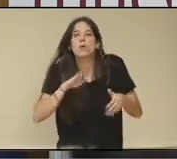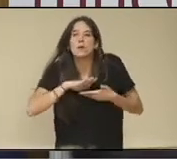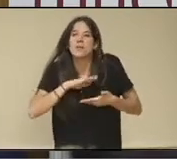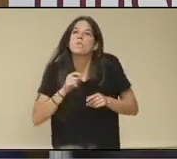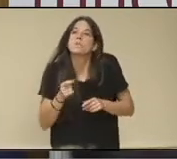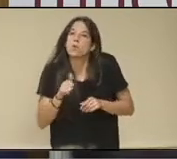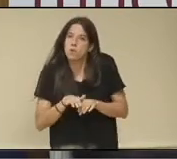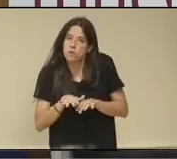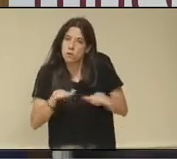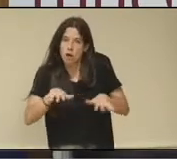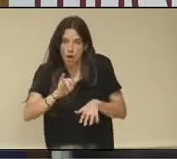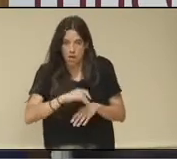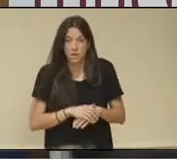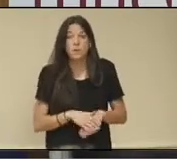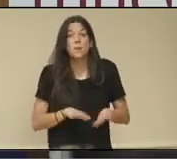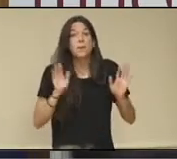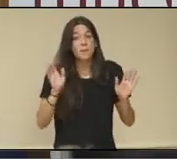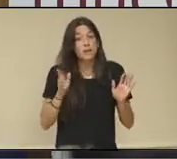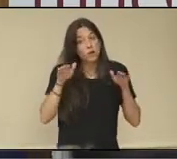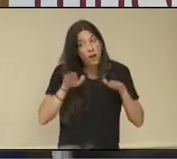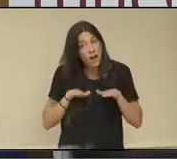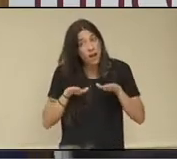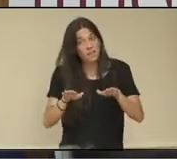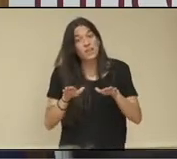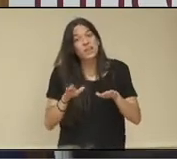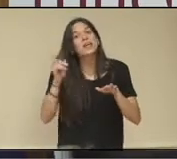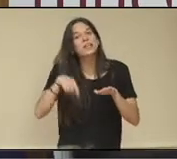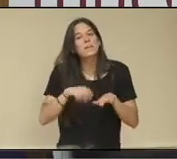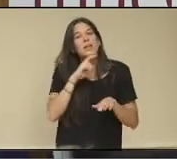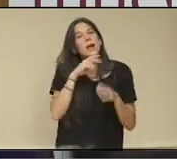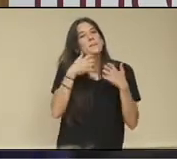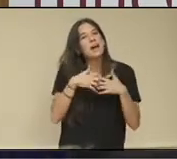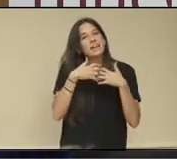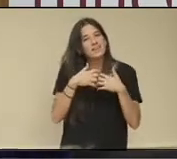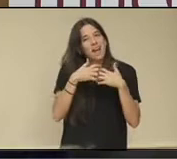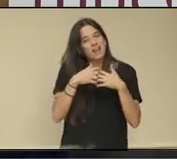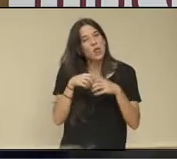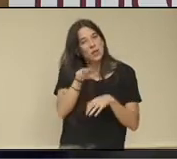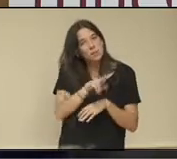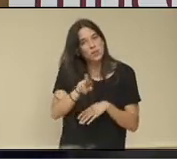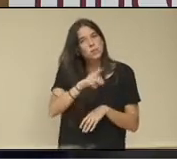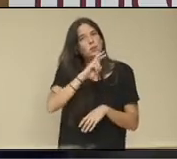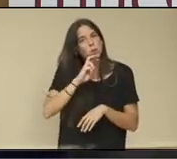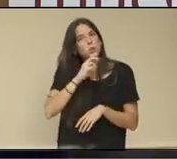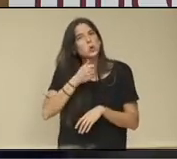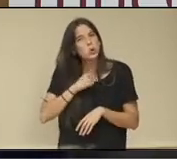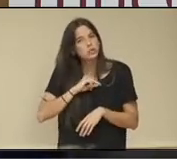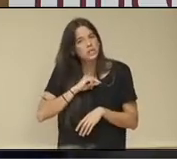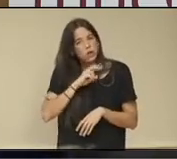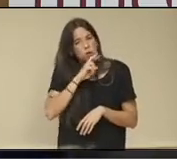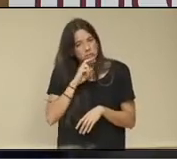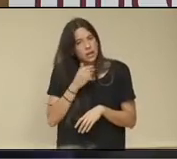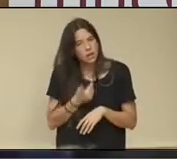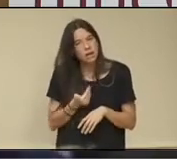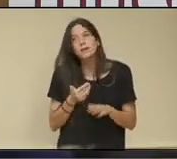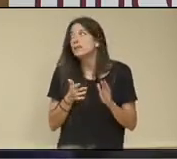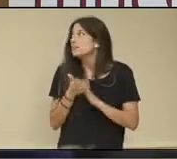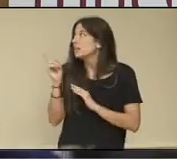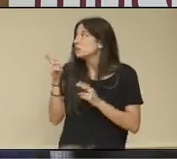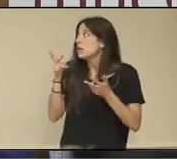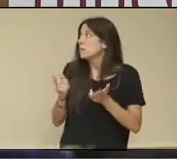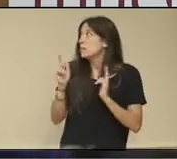propagación. Pero al mismo tiempo conserva la maquinaria de replicación, que es la que le permite en estas columnas